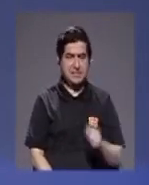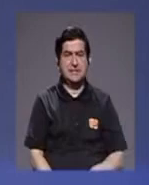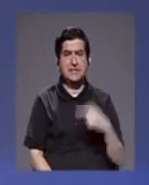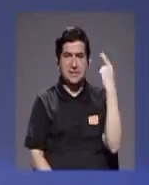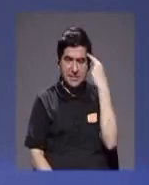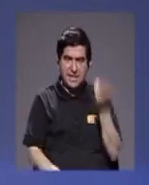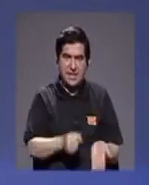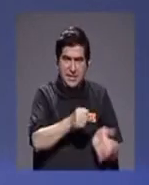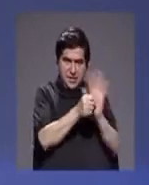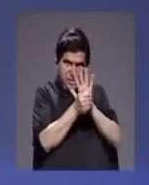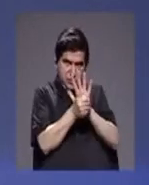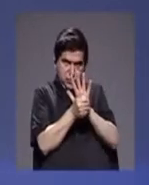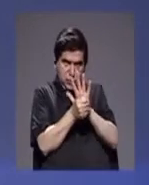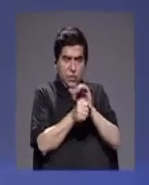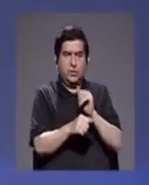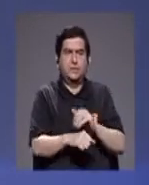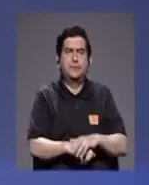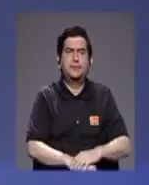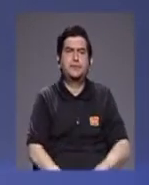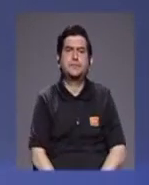COVID. Entonces,